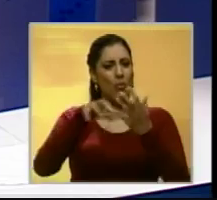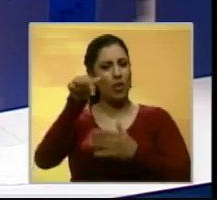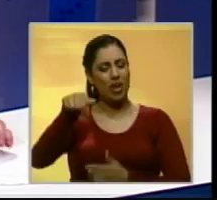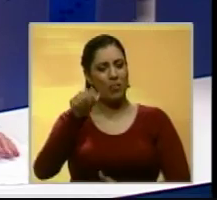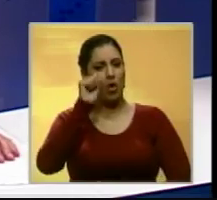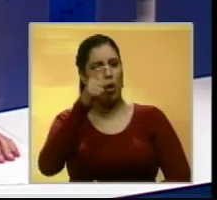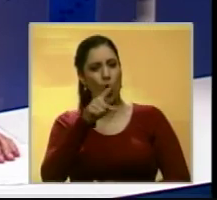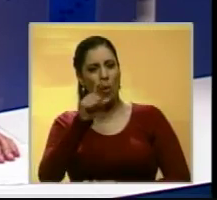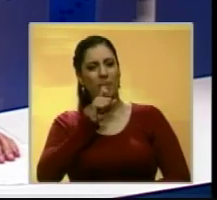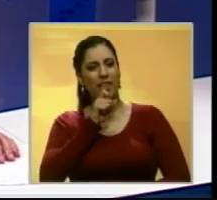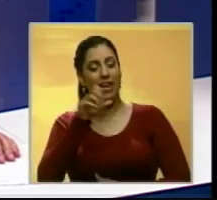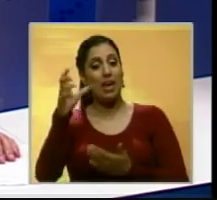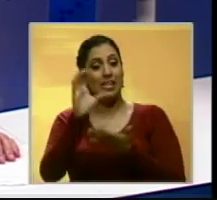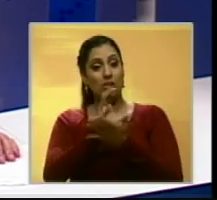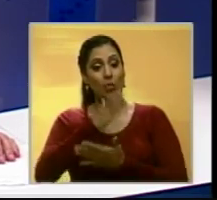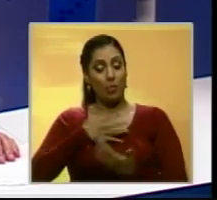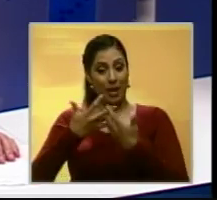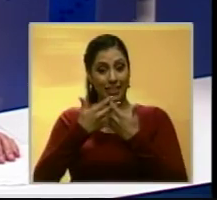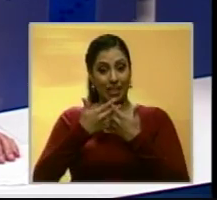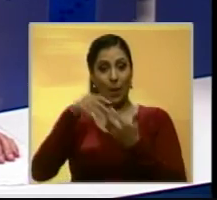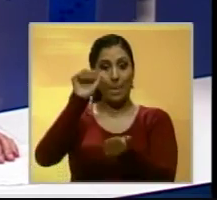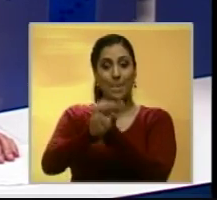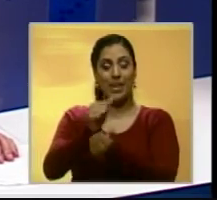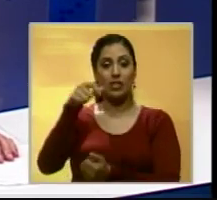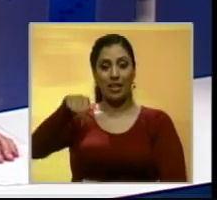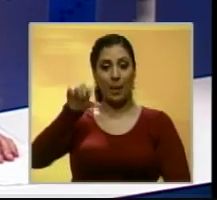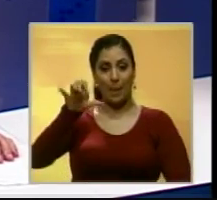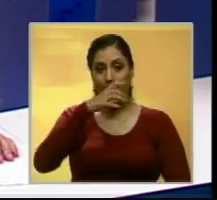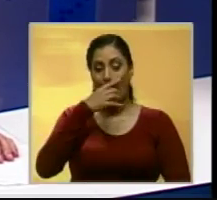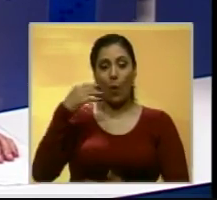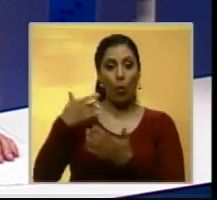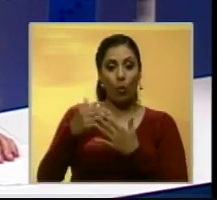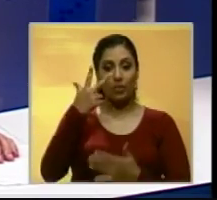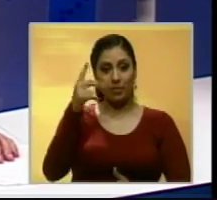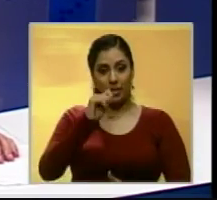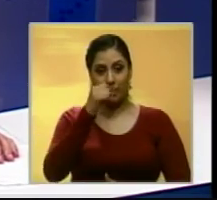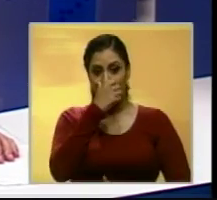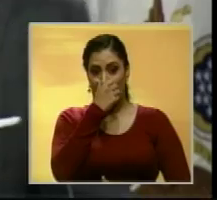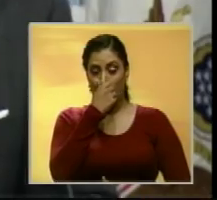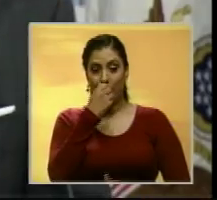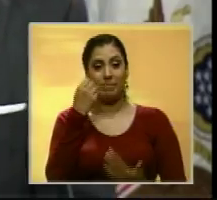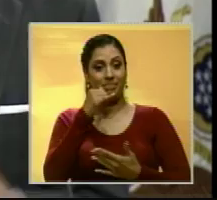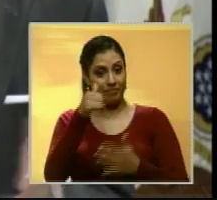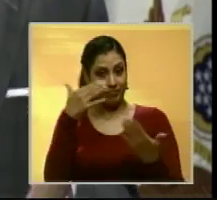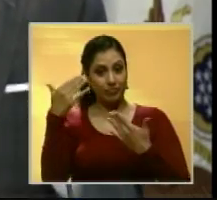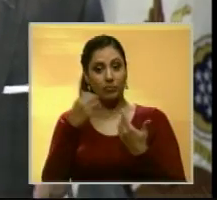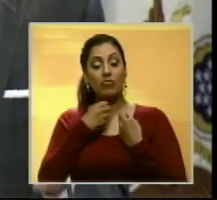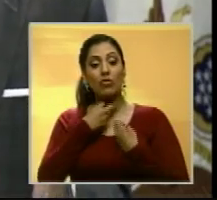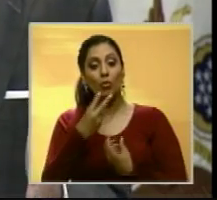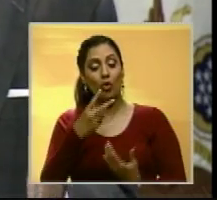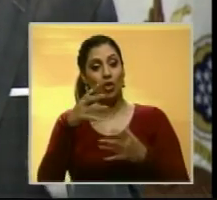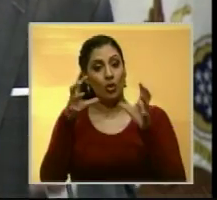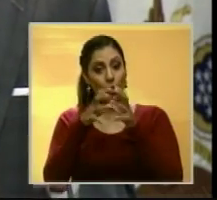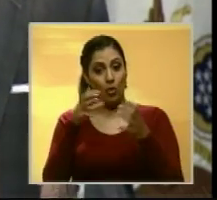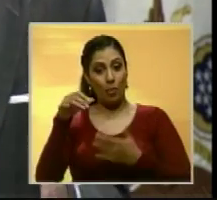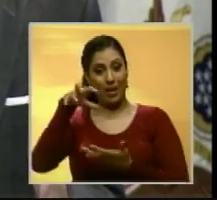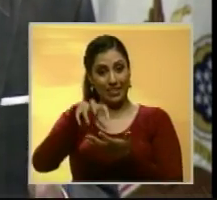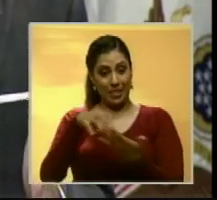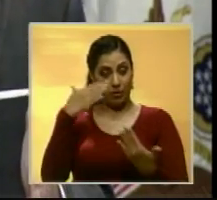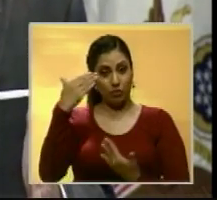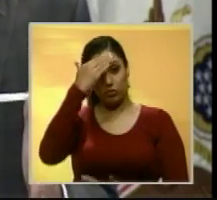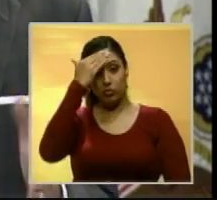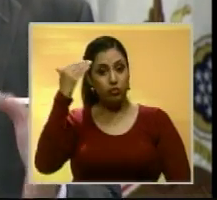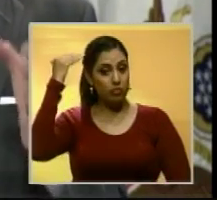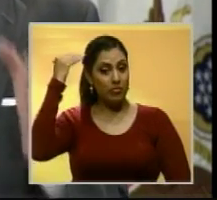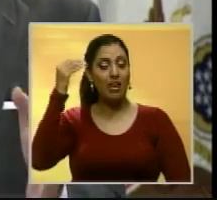de Joshua Holt, ciudadano estadounidense detenido en el país durante los últimos 3 meses. Esto lo informó el portavoz del Departamento de Estado, John